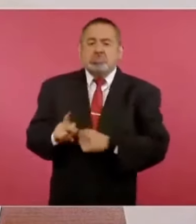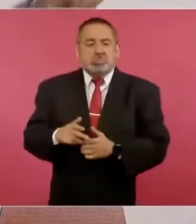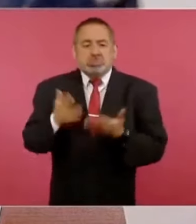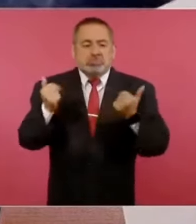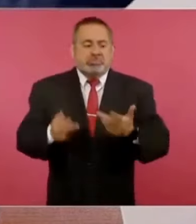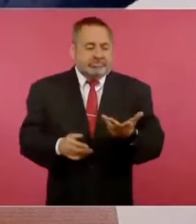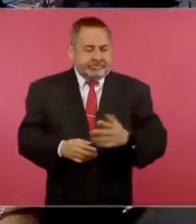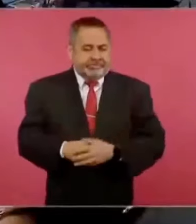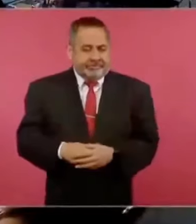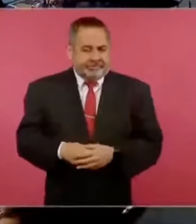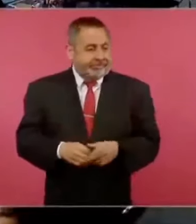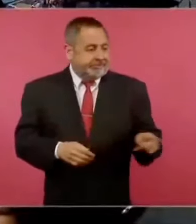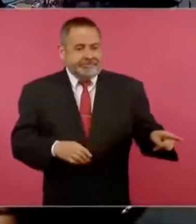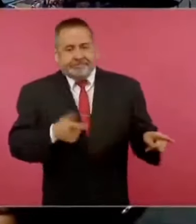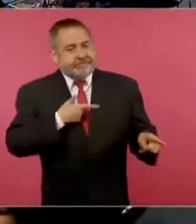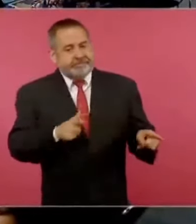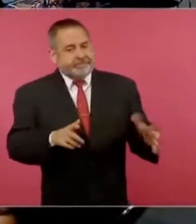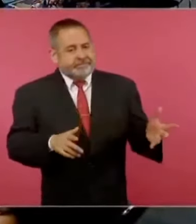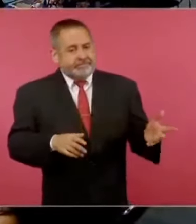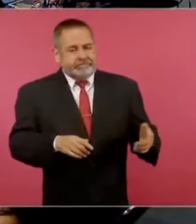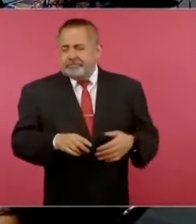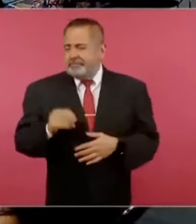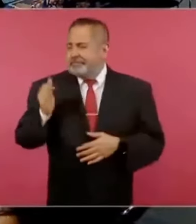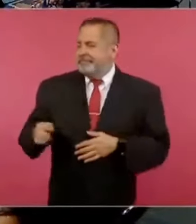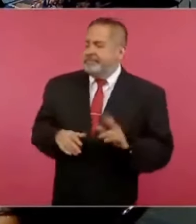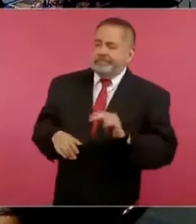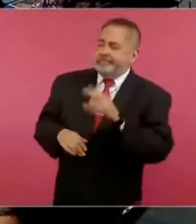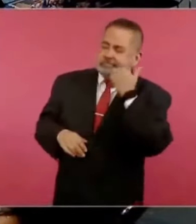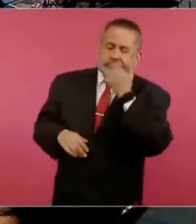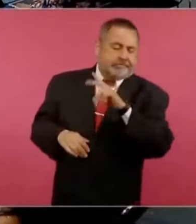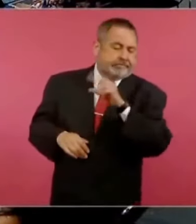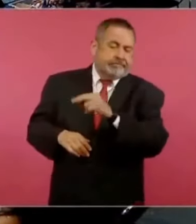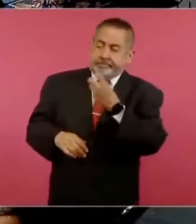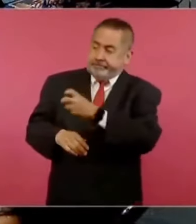Eso tampoco les gusta, ¿no? Ni lo van a aceptar.